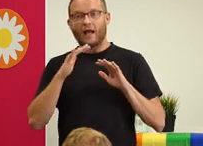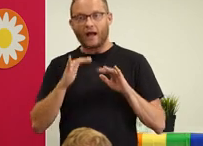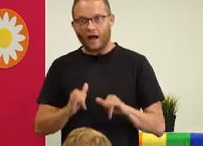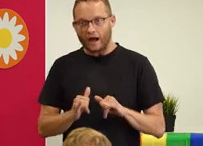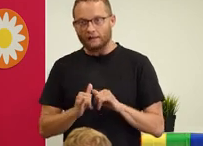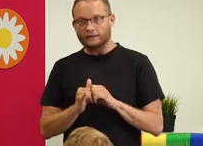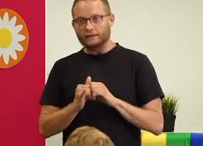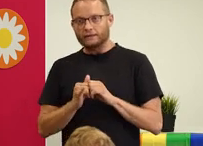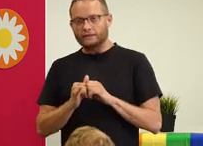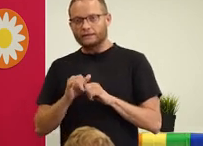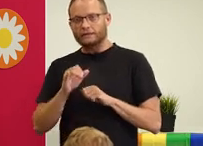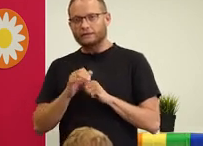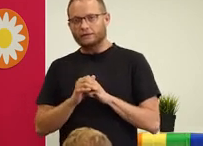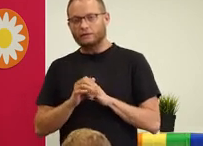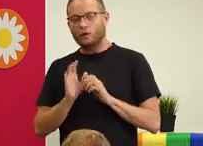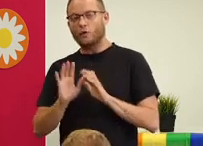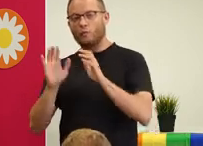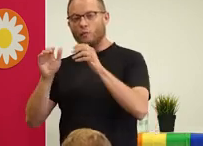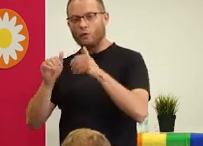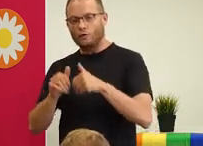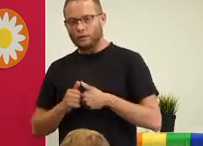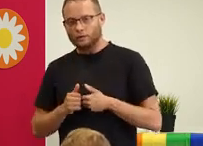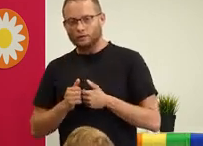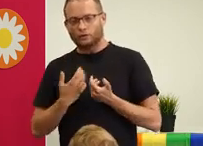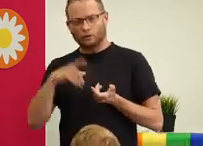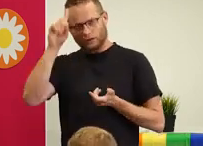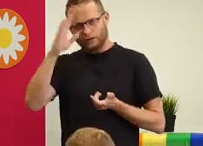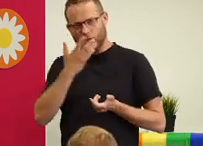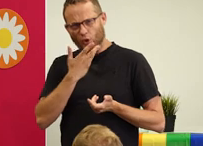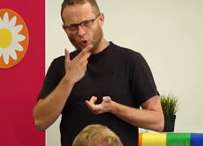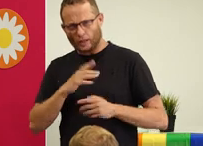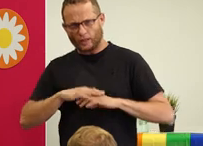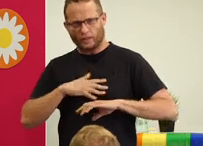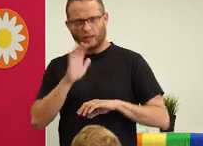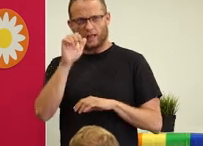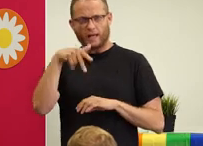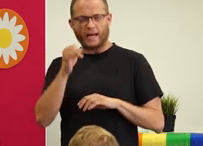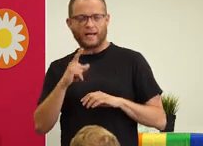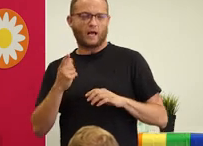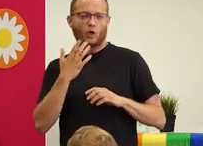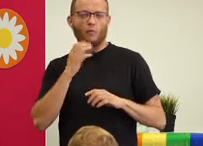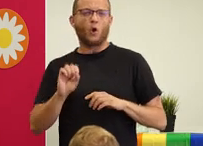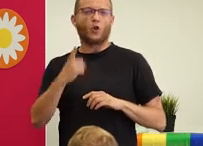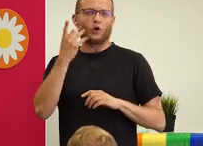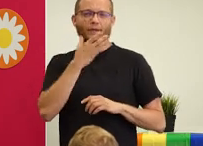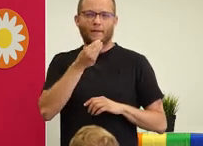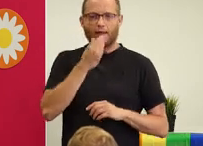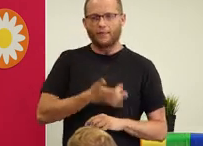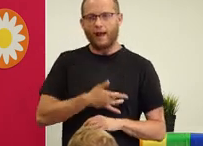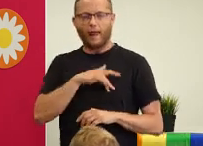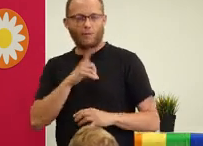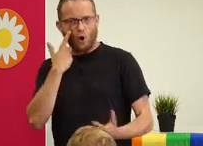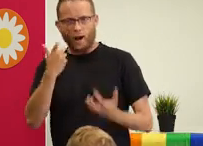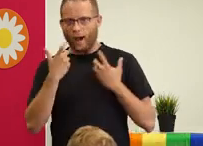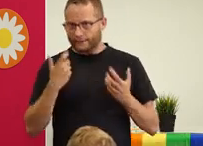unidad hemos estado, volviendo a Mesopotamia, no sé si conocéis a Inanna. Inanna es la diosa de la belleza, el amor, el